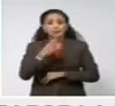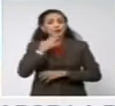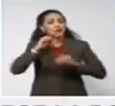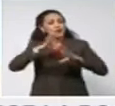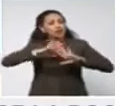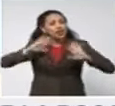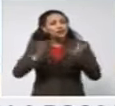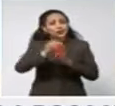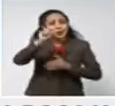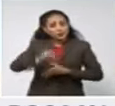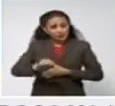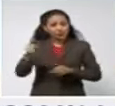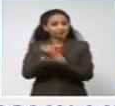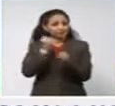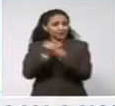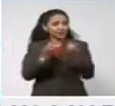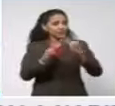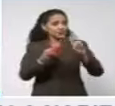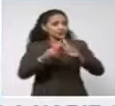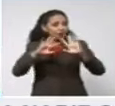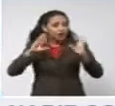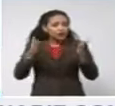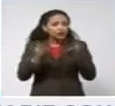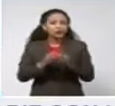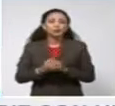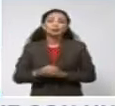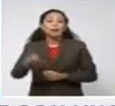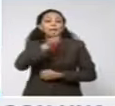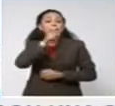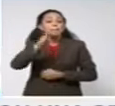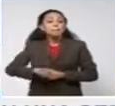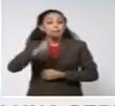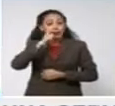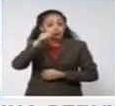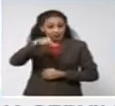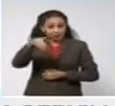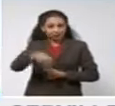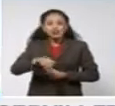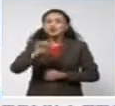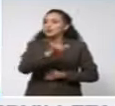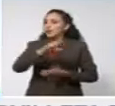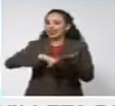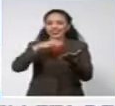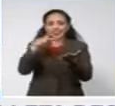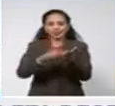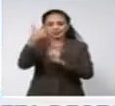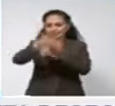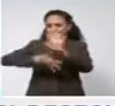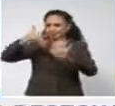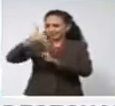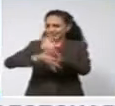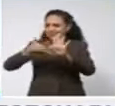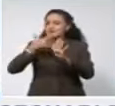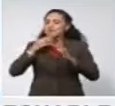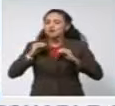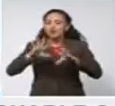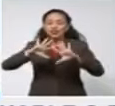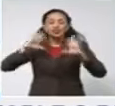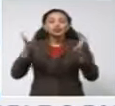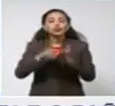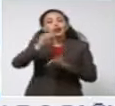la mañana, Abdiel, que está en el día de hoy, la intérprete de lenguas de señas, y a todas las